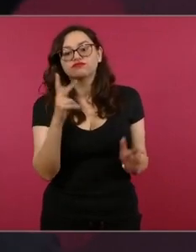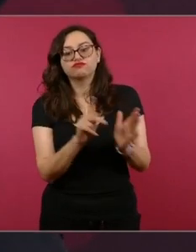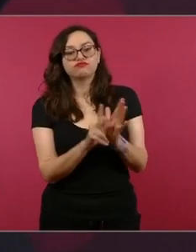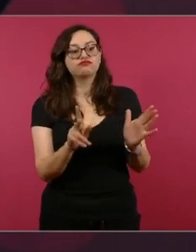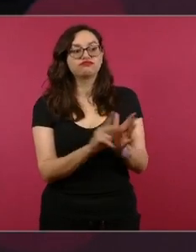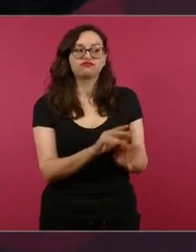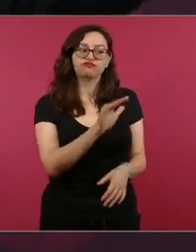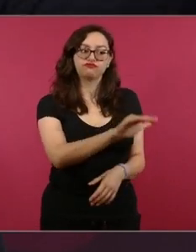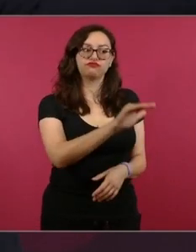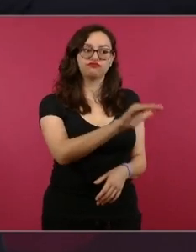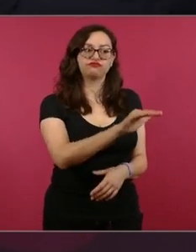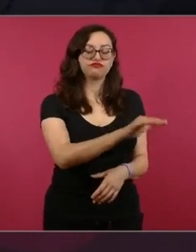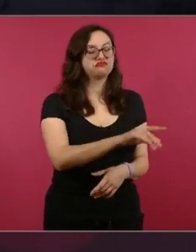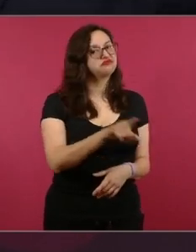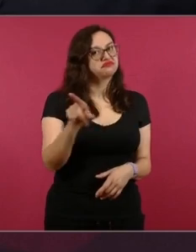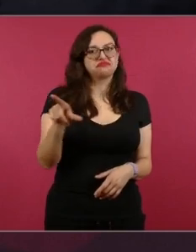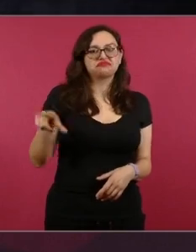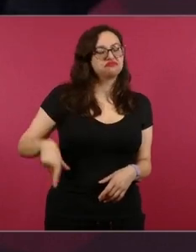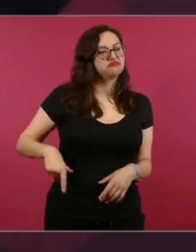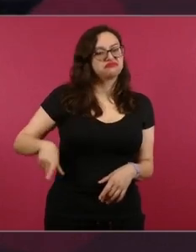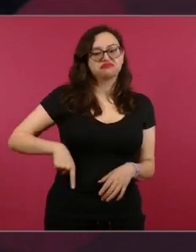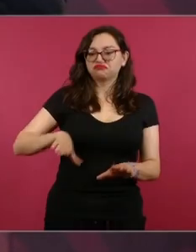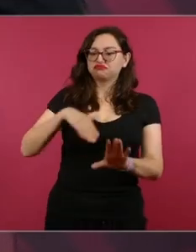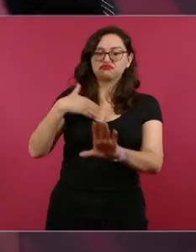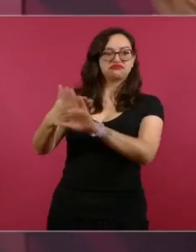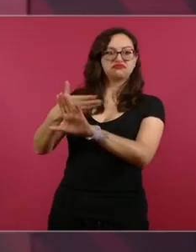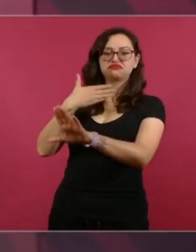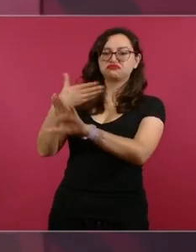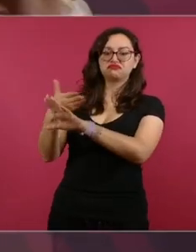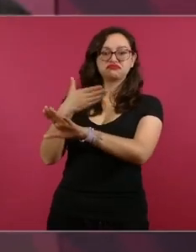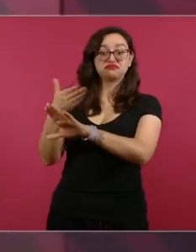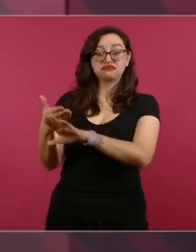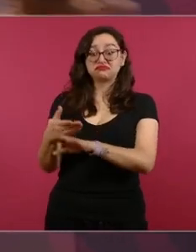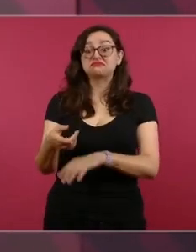pues entonces en los medios hay una campaña,